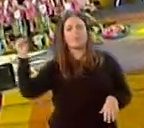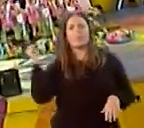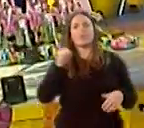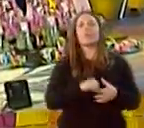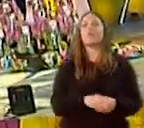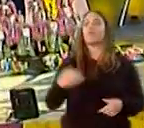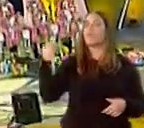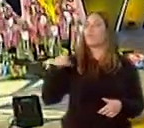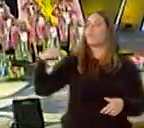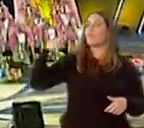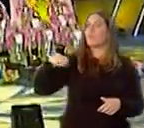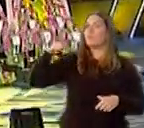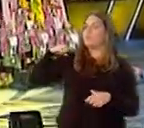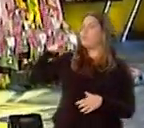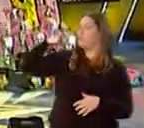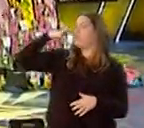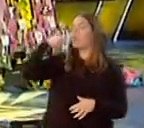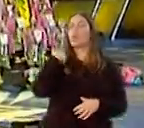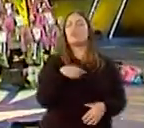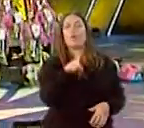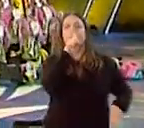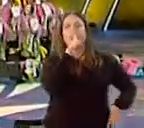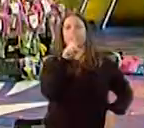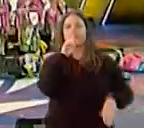llevando destinada en cantidad